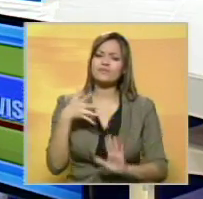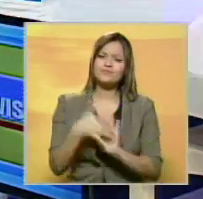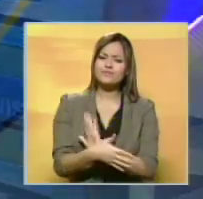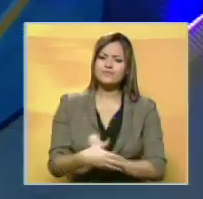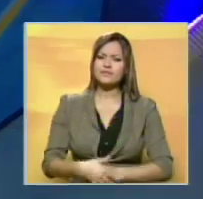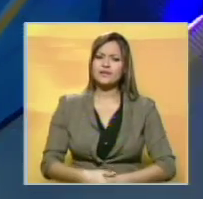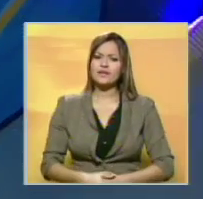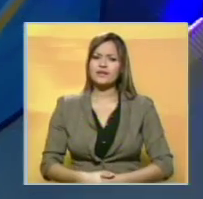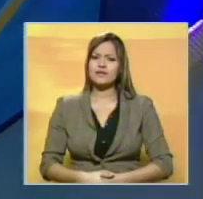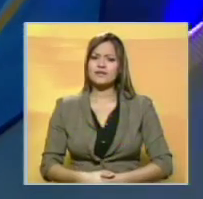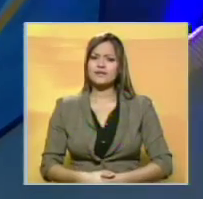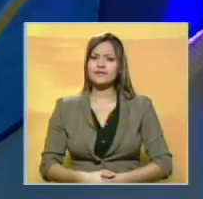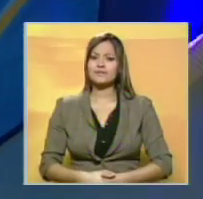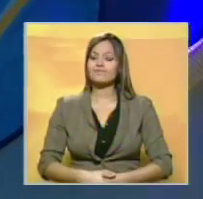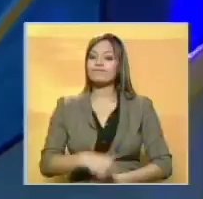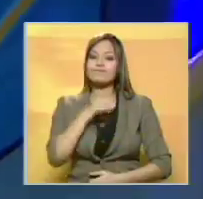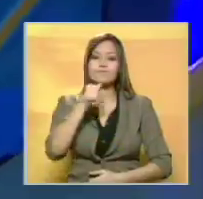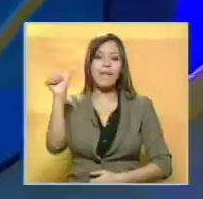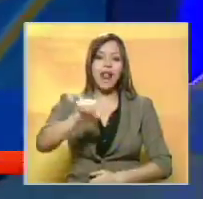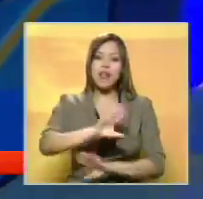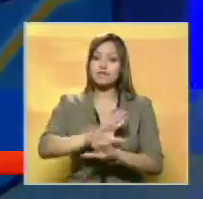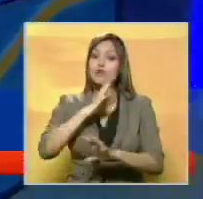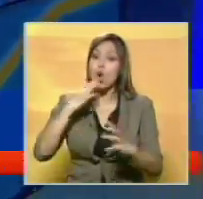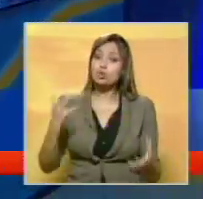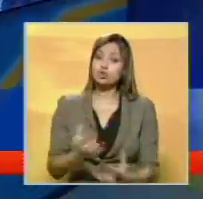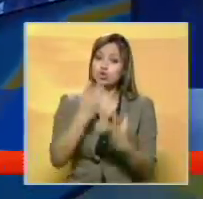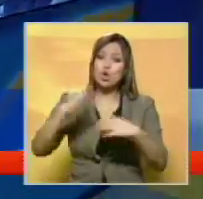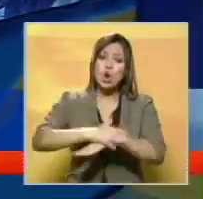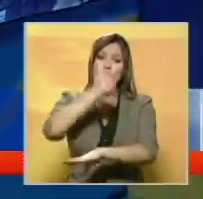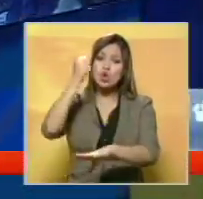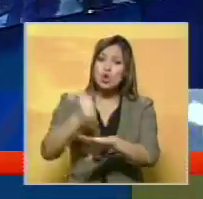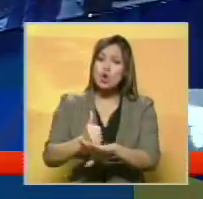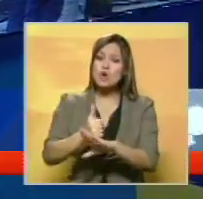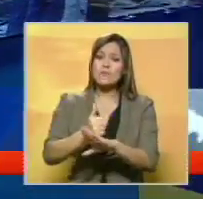Venevisión, fatal suceso. Las llamas culpables de una